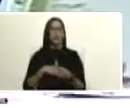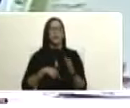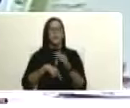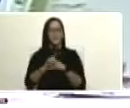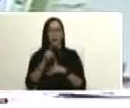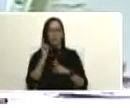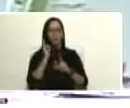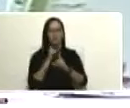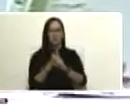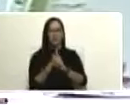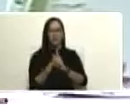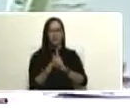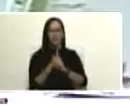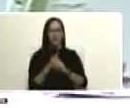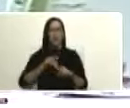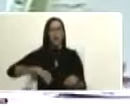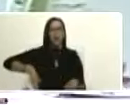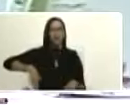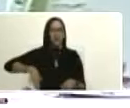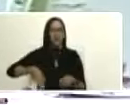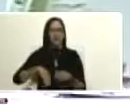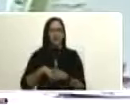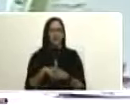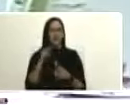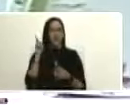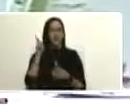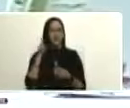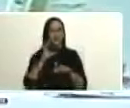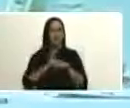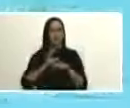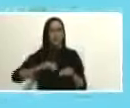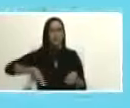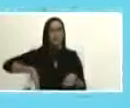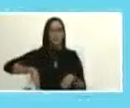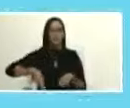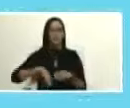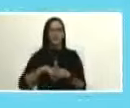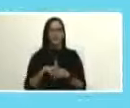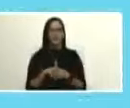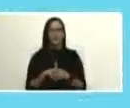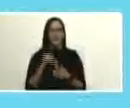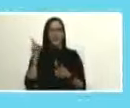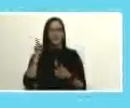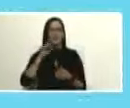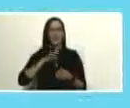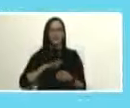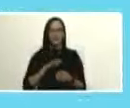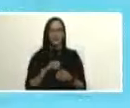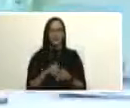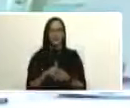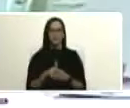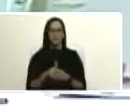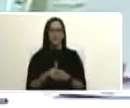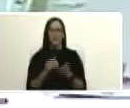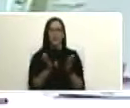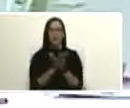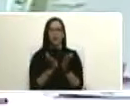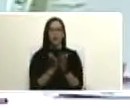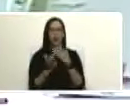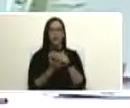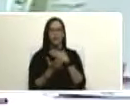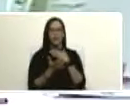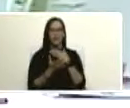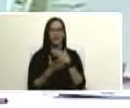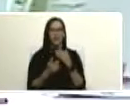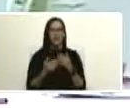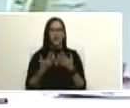vámonos directo a Guayana, allá a Ciudad Guayana. Allá están en la Escuela Técnica